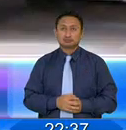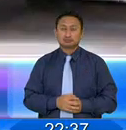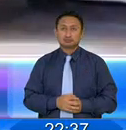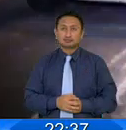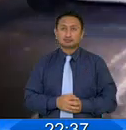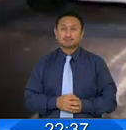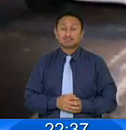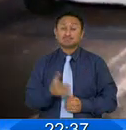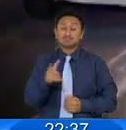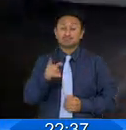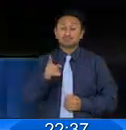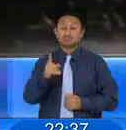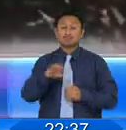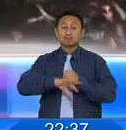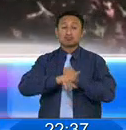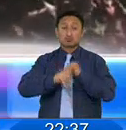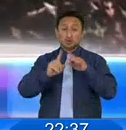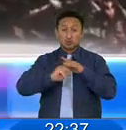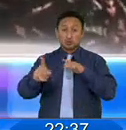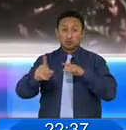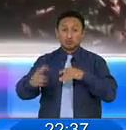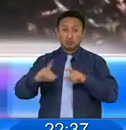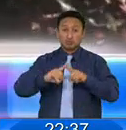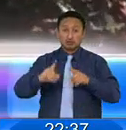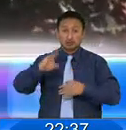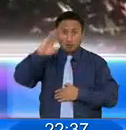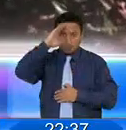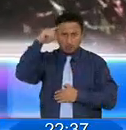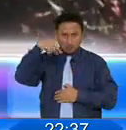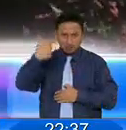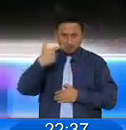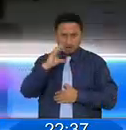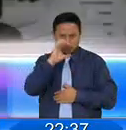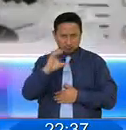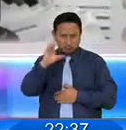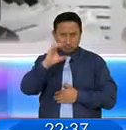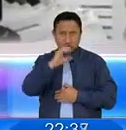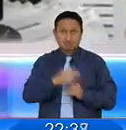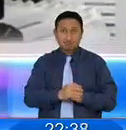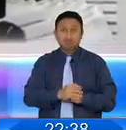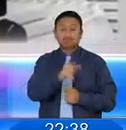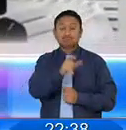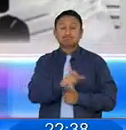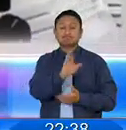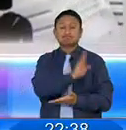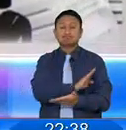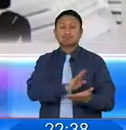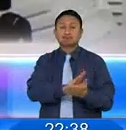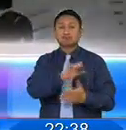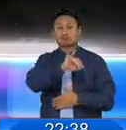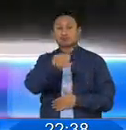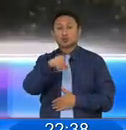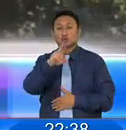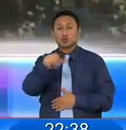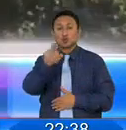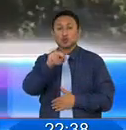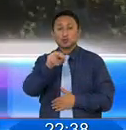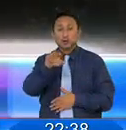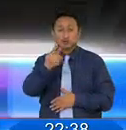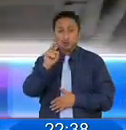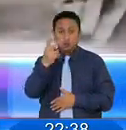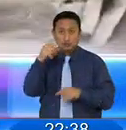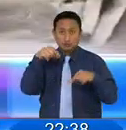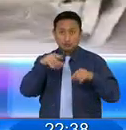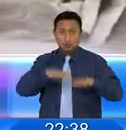Los antisociales huyeron, pero la policía intensifica la búsqueda. Los moradores de la cooperativa Juan Pablo II indican que la zona